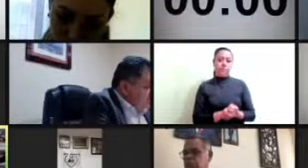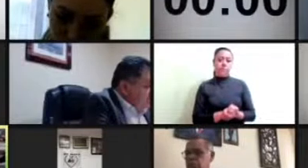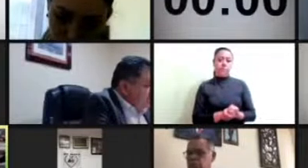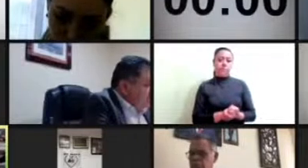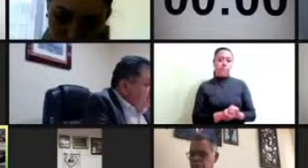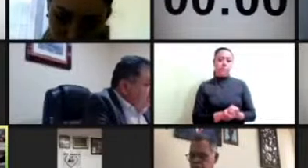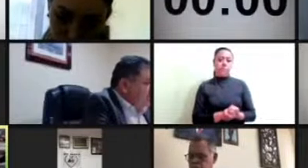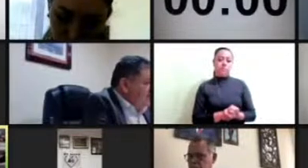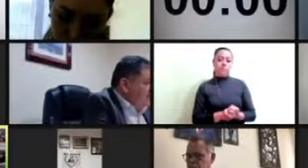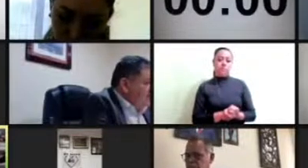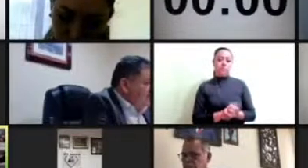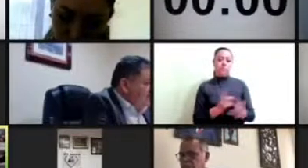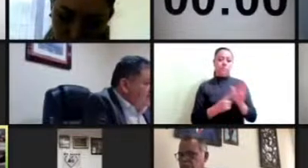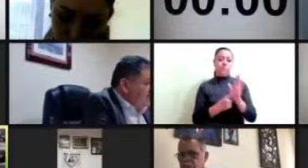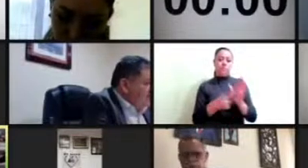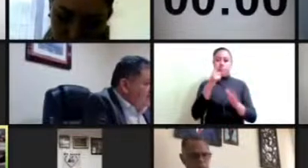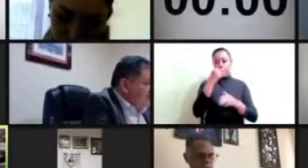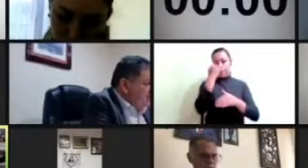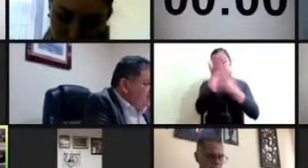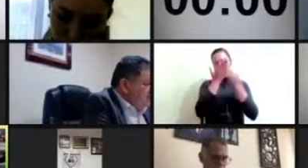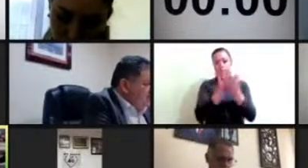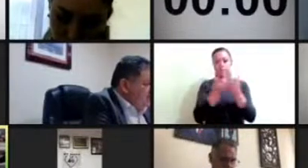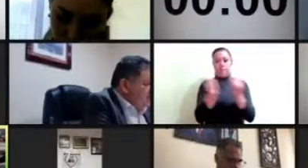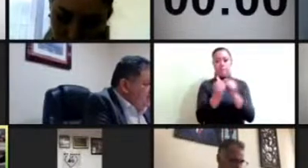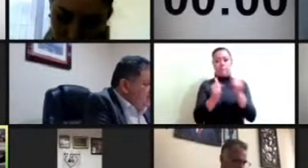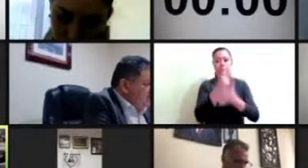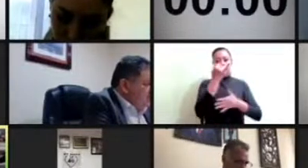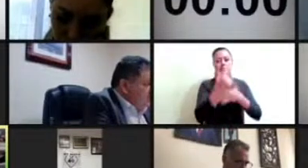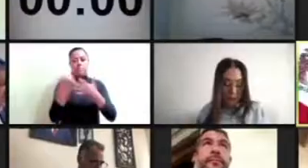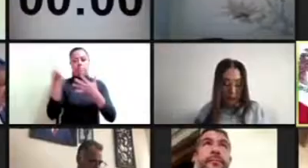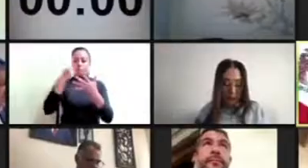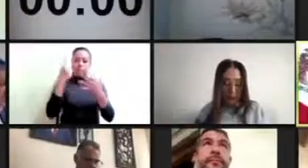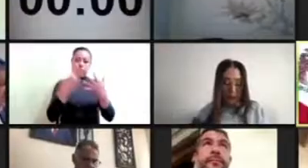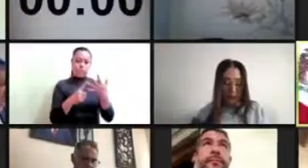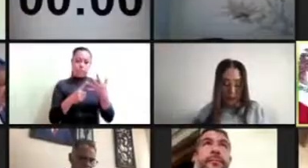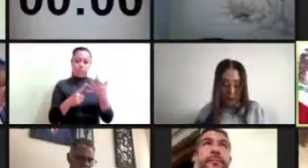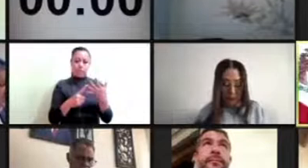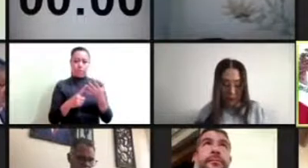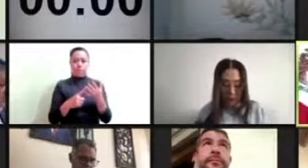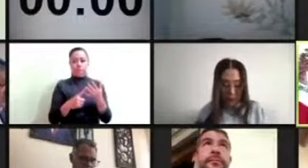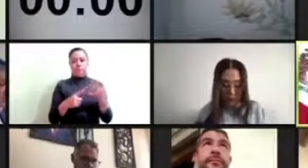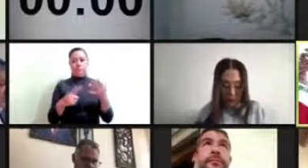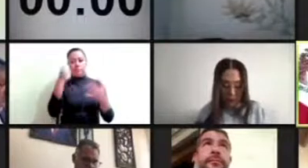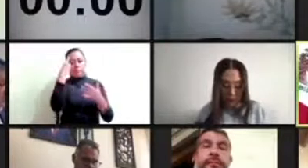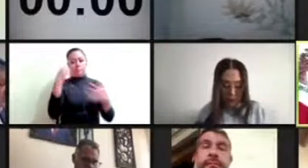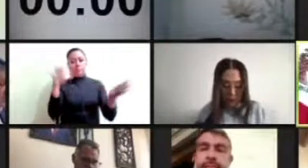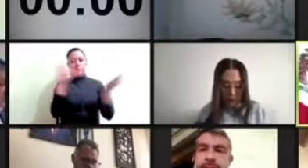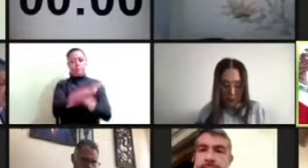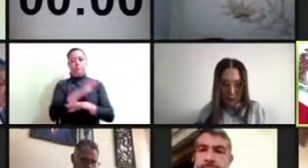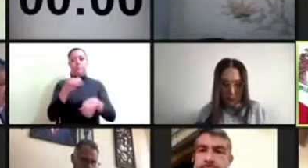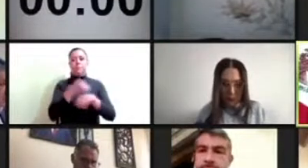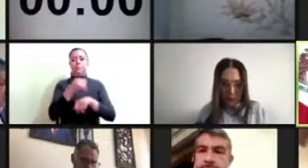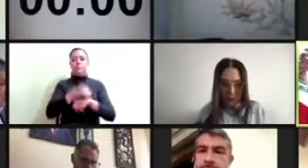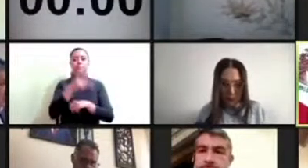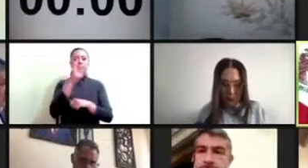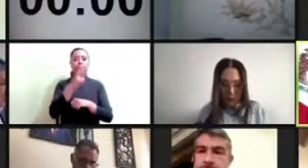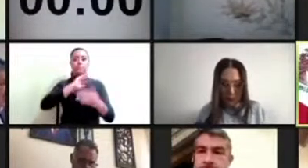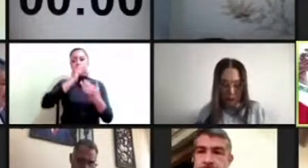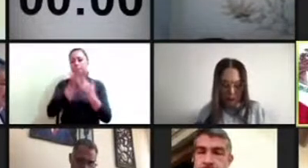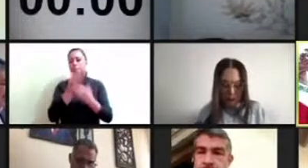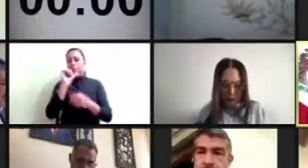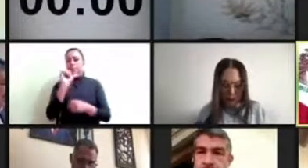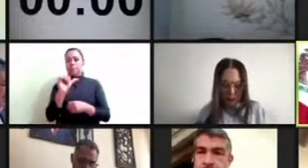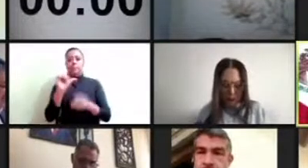Para presentar una iniciativa con proyecto de decreto por el que se reforma el numeral 2 del apartado A del artículo 17